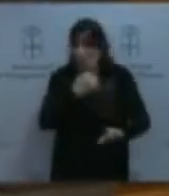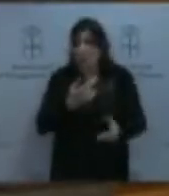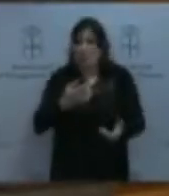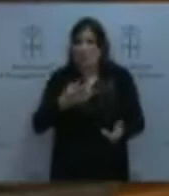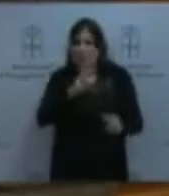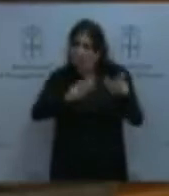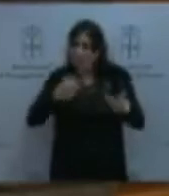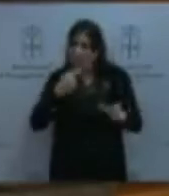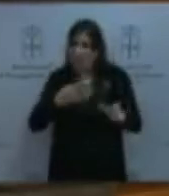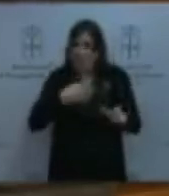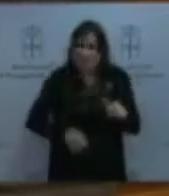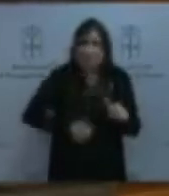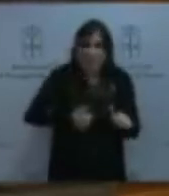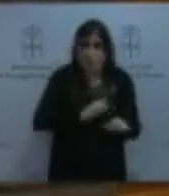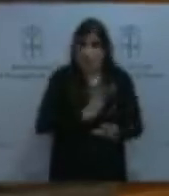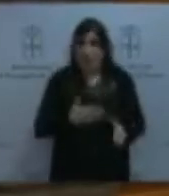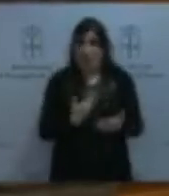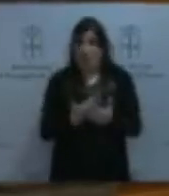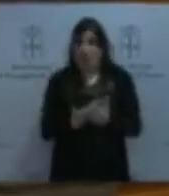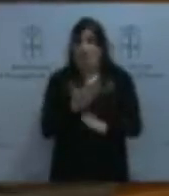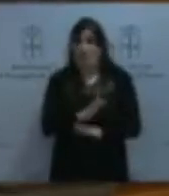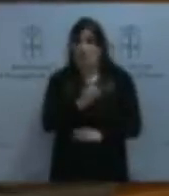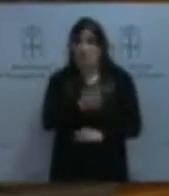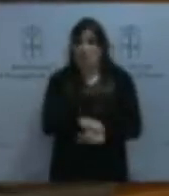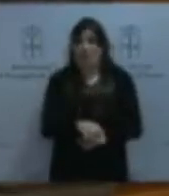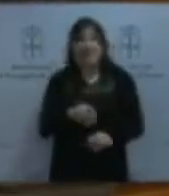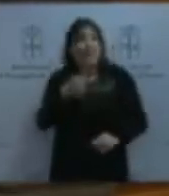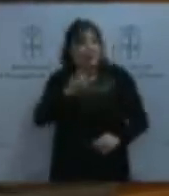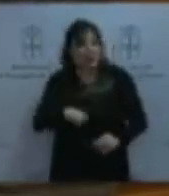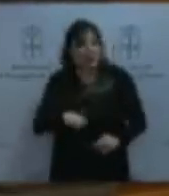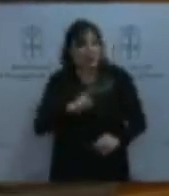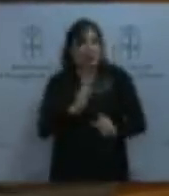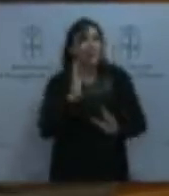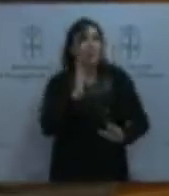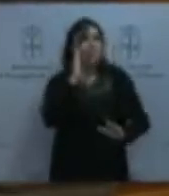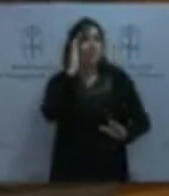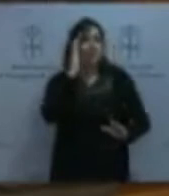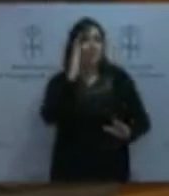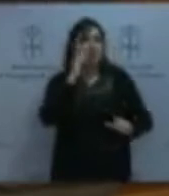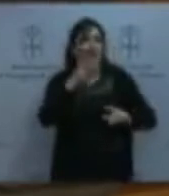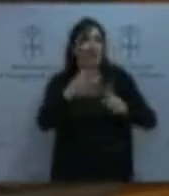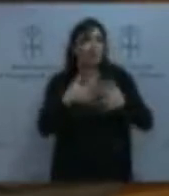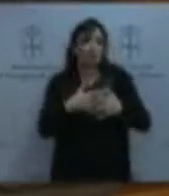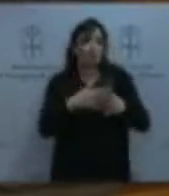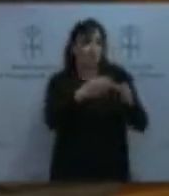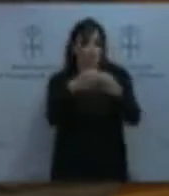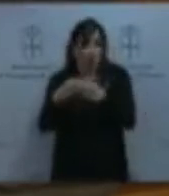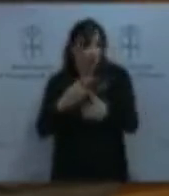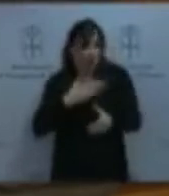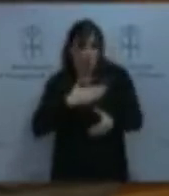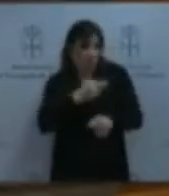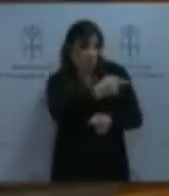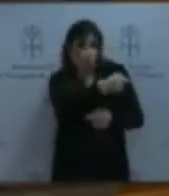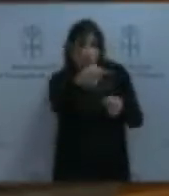a ponerse en jaque las estructuras de partidos, el suyo, el mío y el de los demás, que van a tener que pensar cómo afrontan este